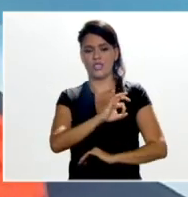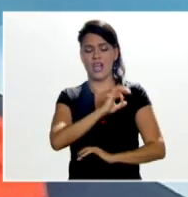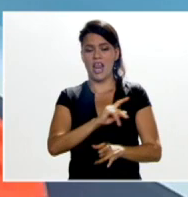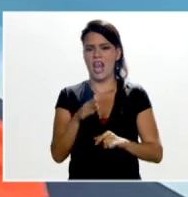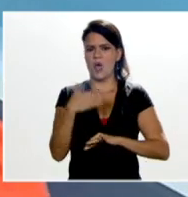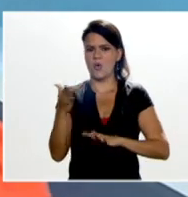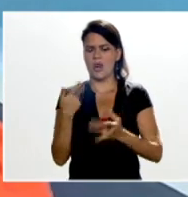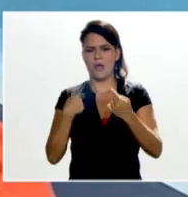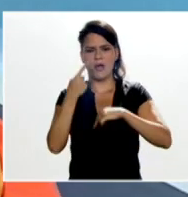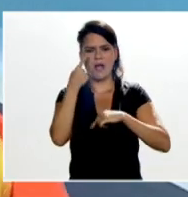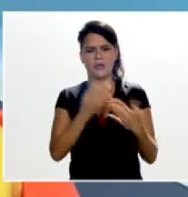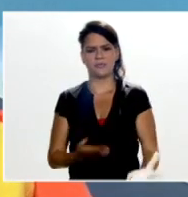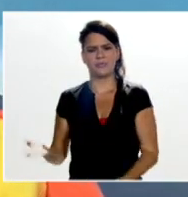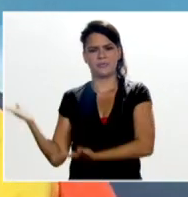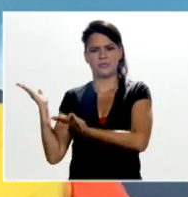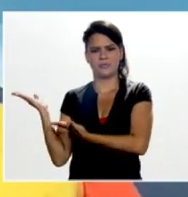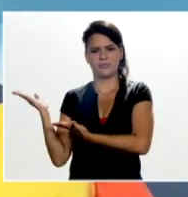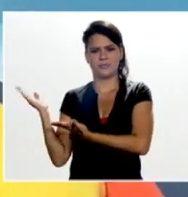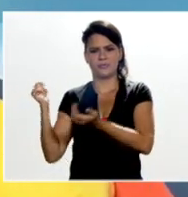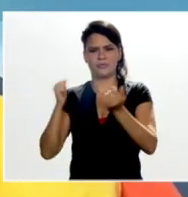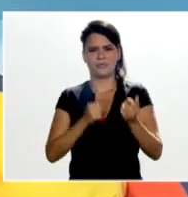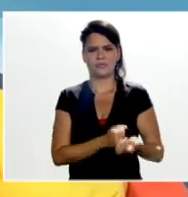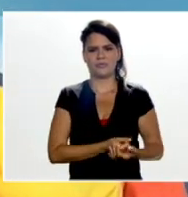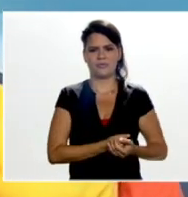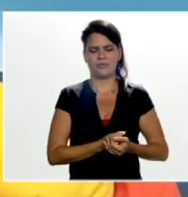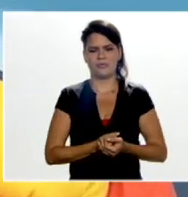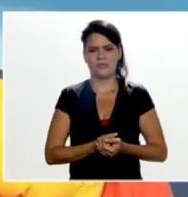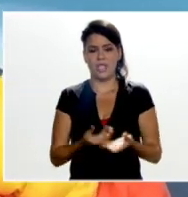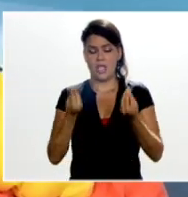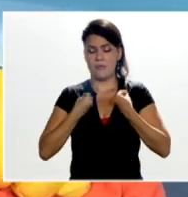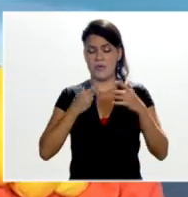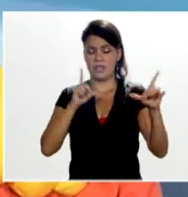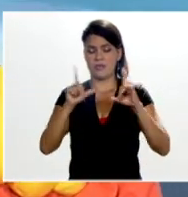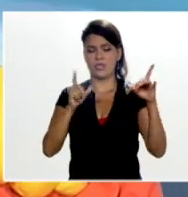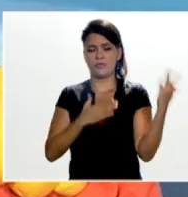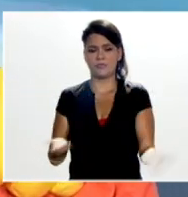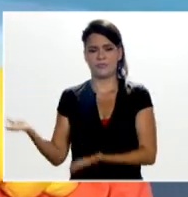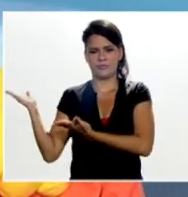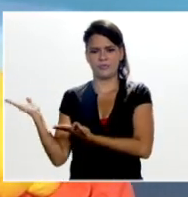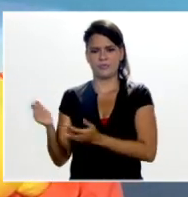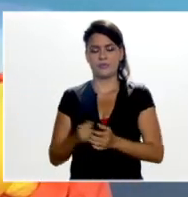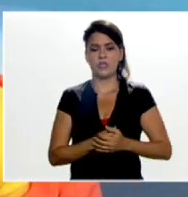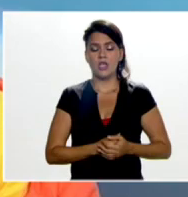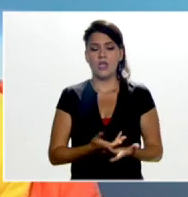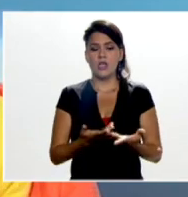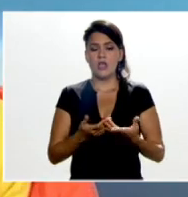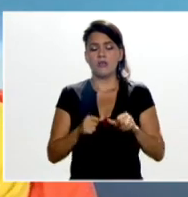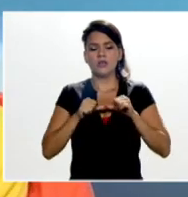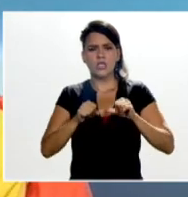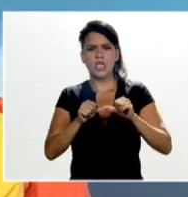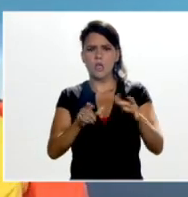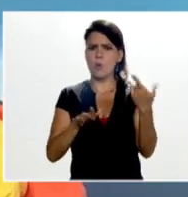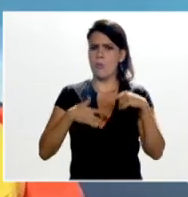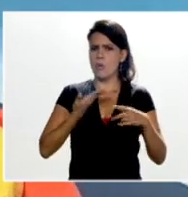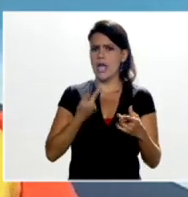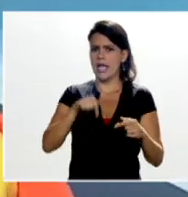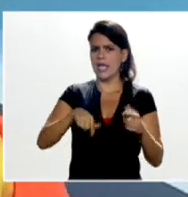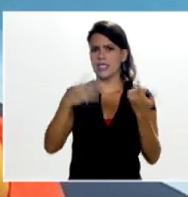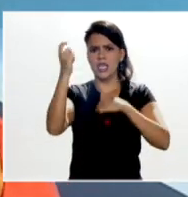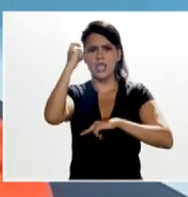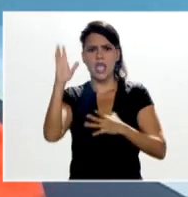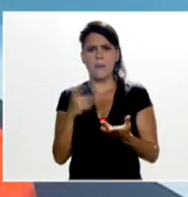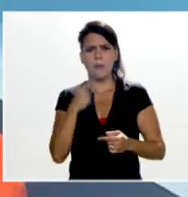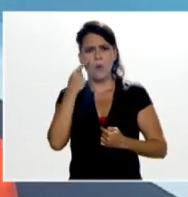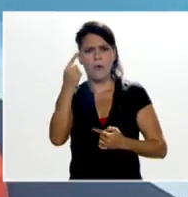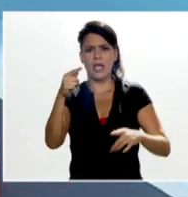las cuales van a ver a continuación en nuestra pantalla de Vive TV? Y continuamos pues en este día,